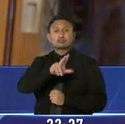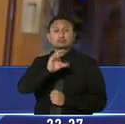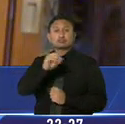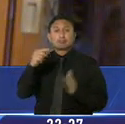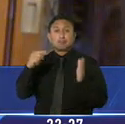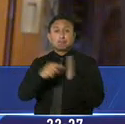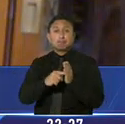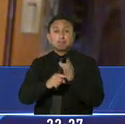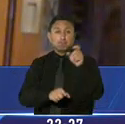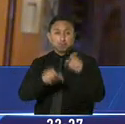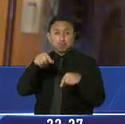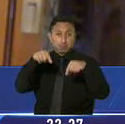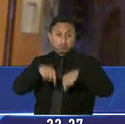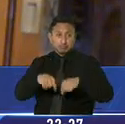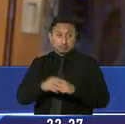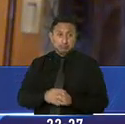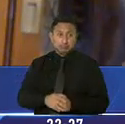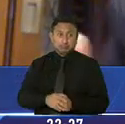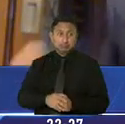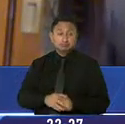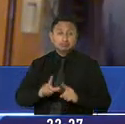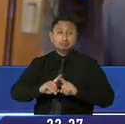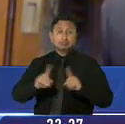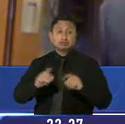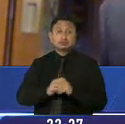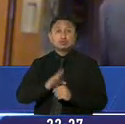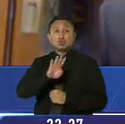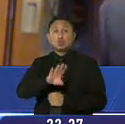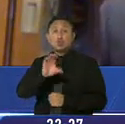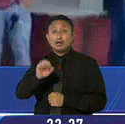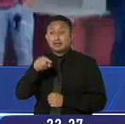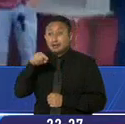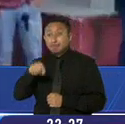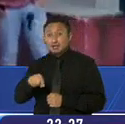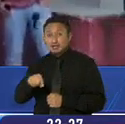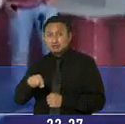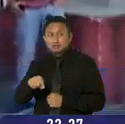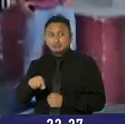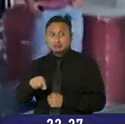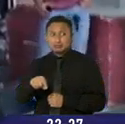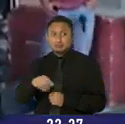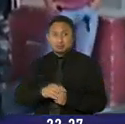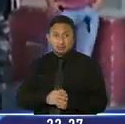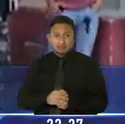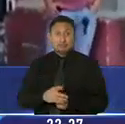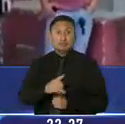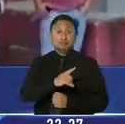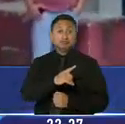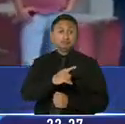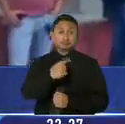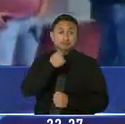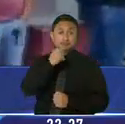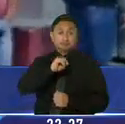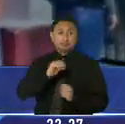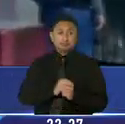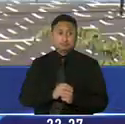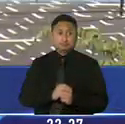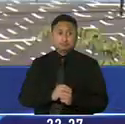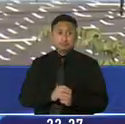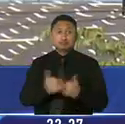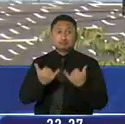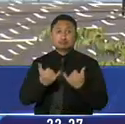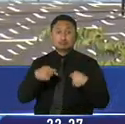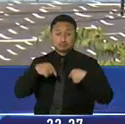¿no es cierto?, de capacidad, pero tenemos 40,000 privados de libertad. Situación que según expertos se podría reducir solo con el único hecho de hacer cumplir la